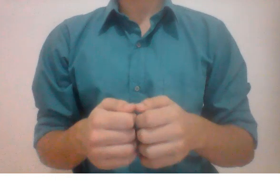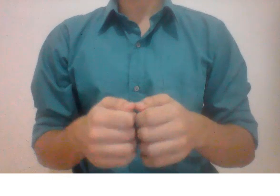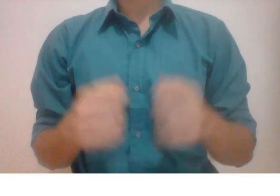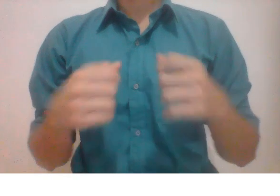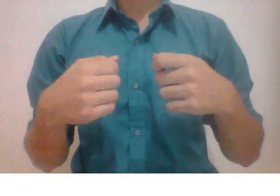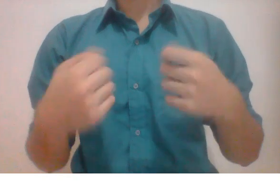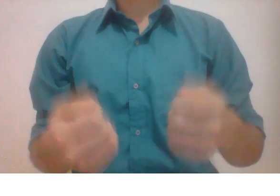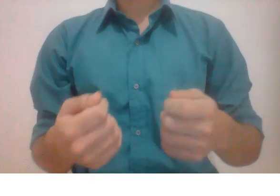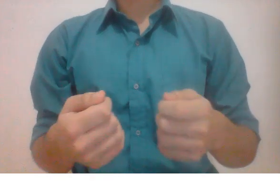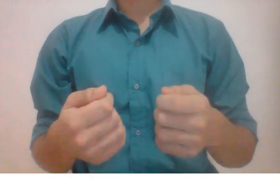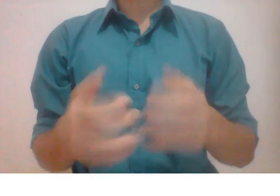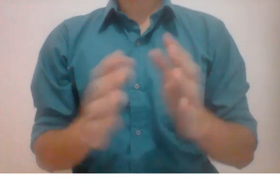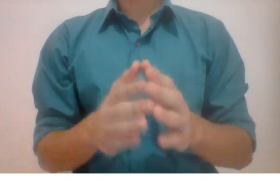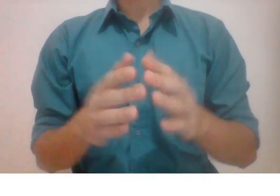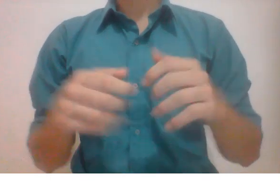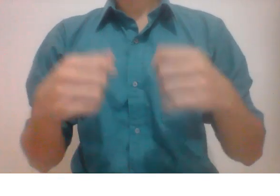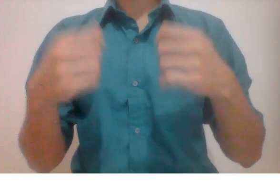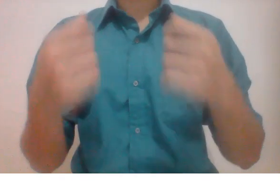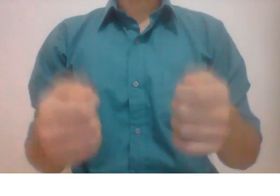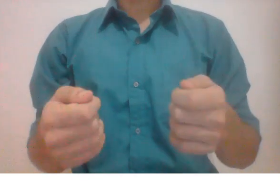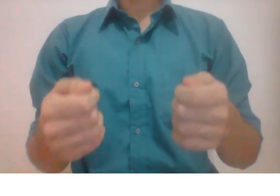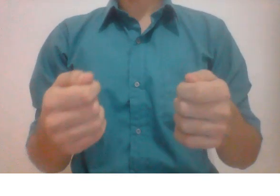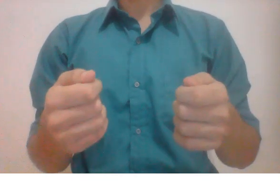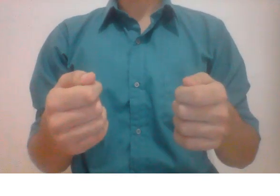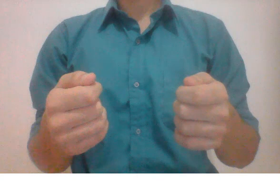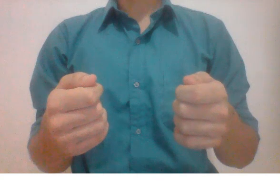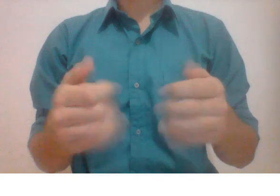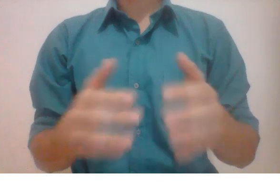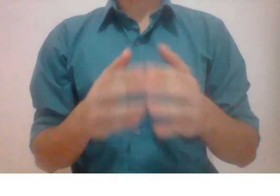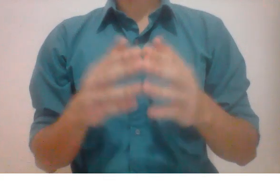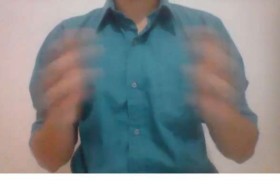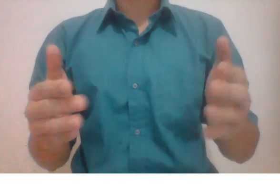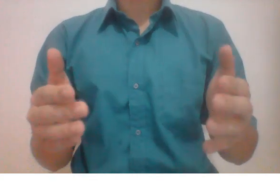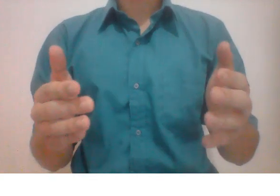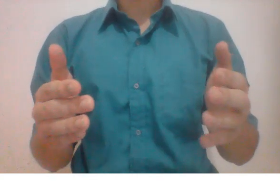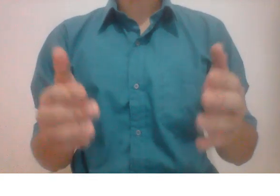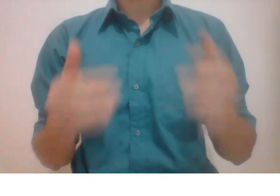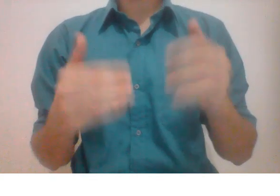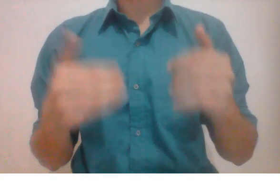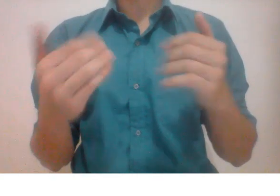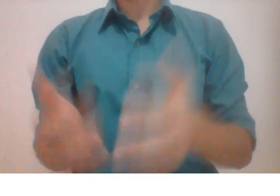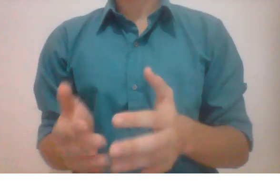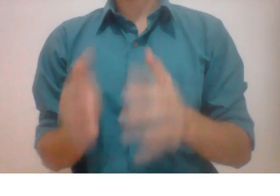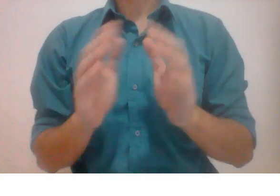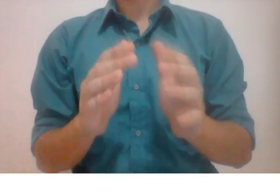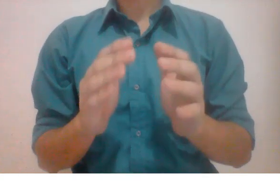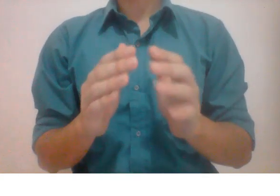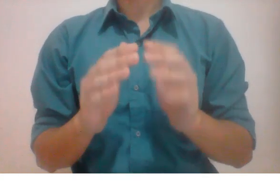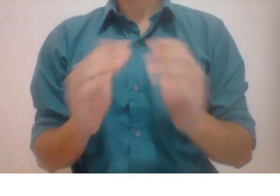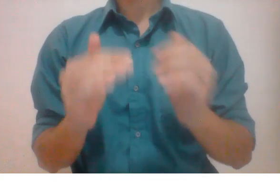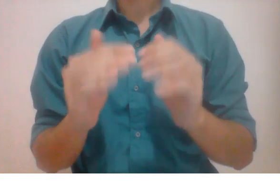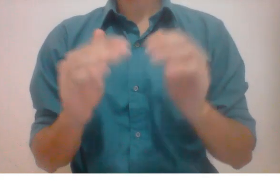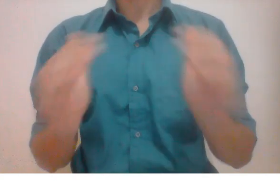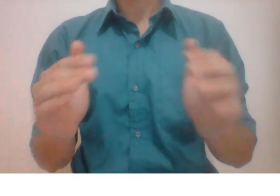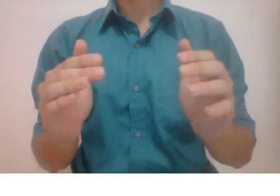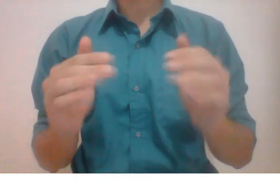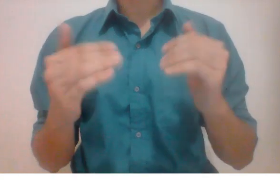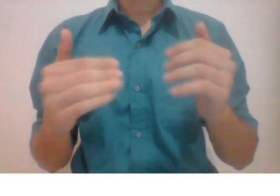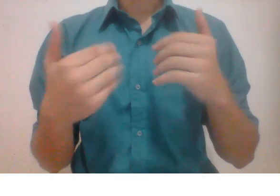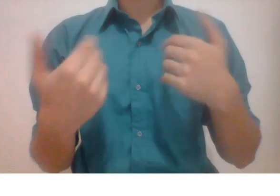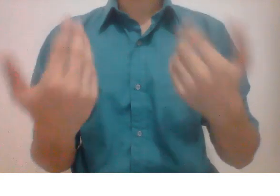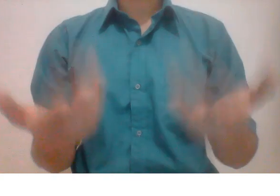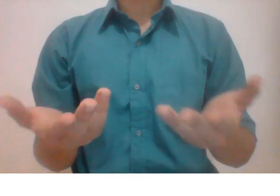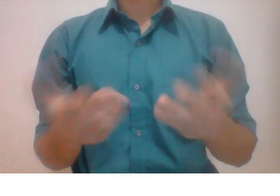bastante carito, y lo que hacían era decir, no, pues atacar al que iba realmente a la cabeza, porque recordemos que en todos los analistas